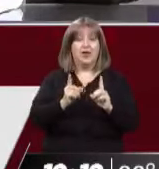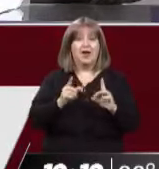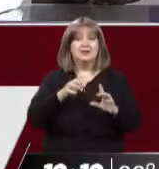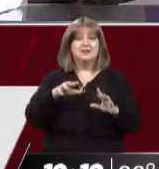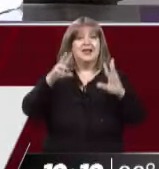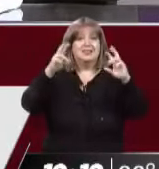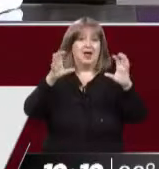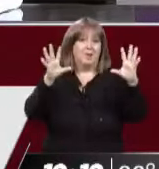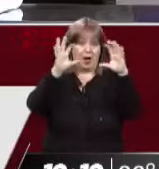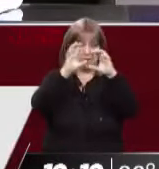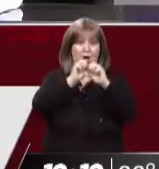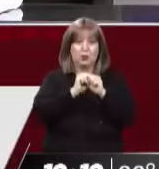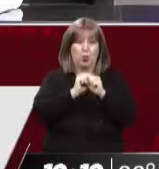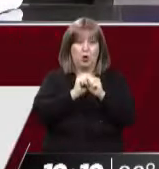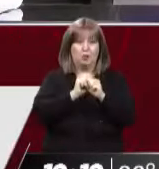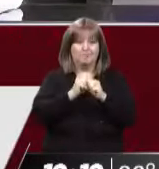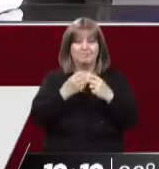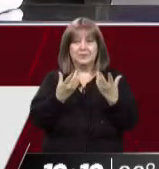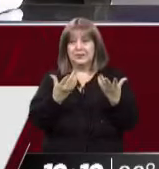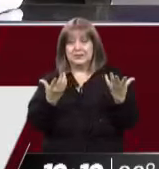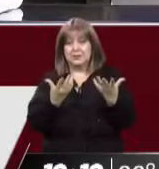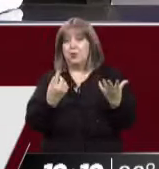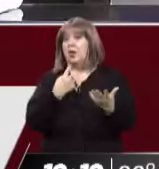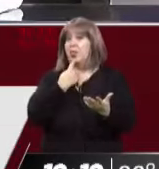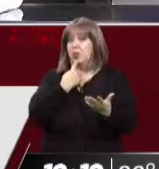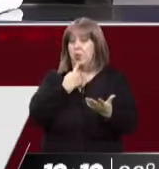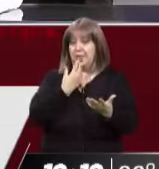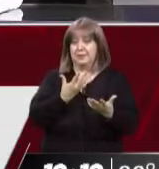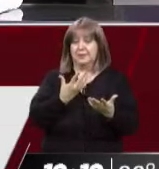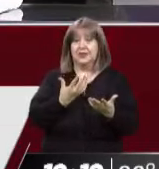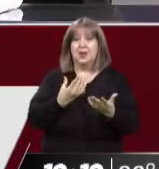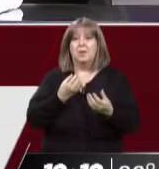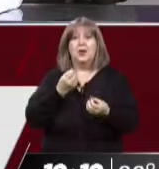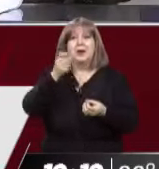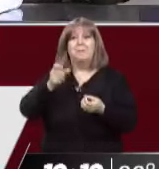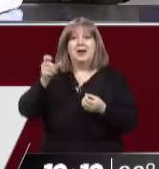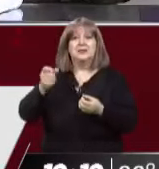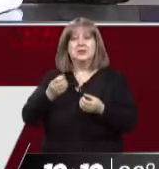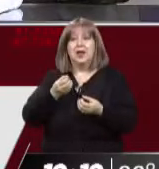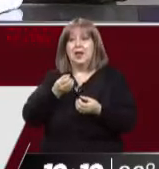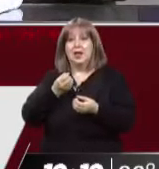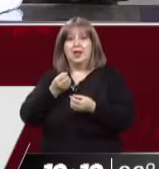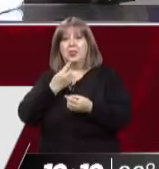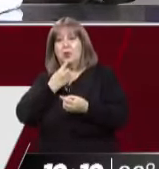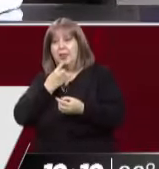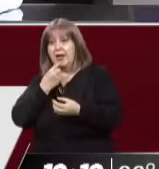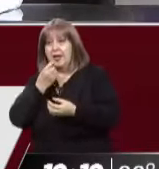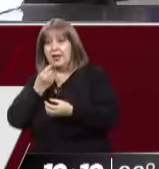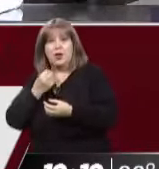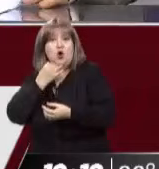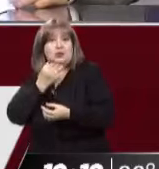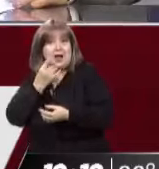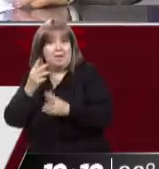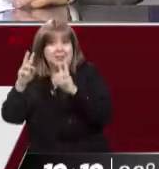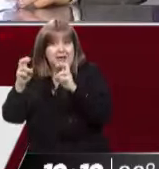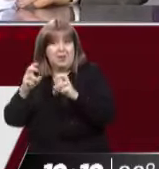sueltos, temas por resolver. Pero sobre todo una duda, que es, ¿la gente no habla porque realmente nadie sabe o no hablan por esto que vos